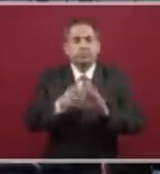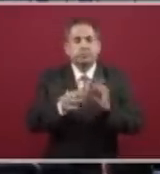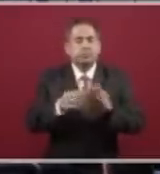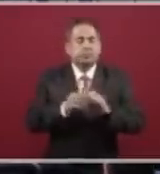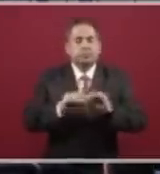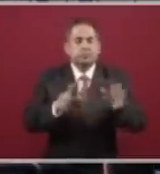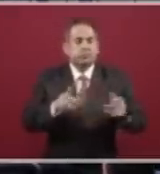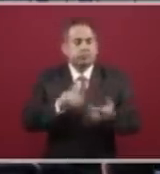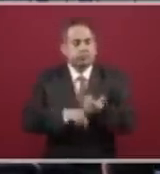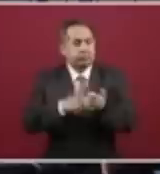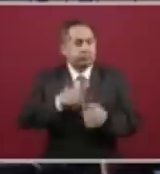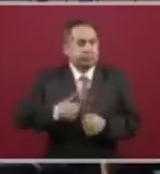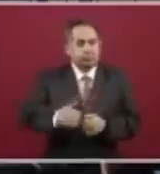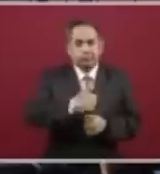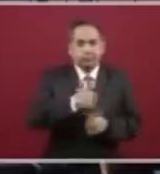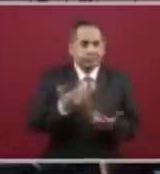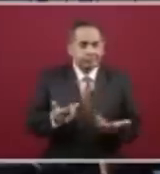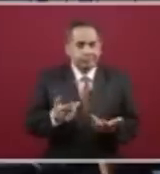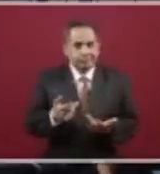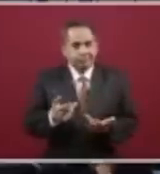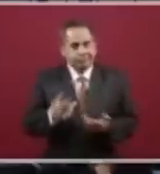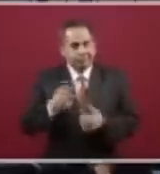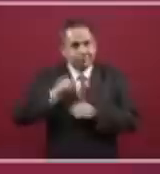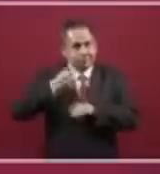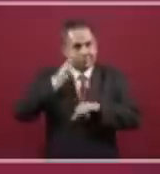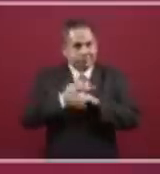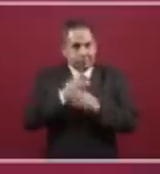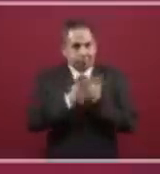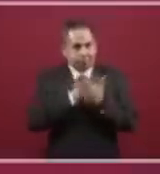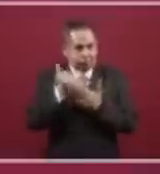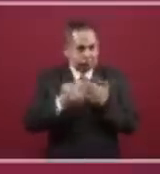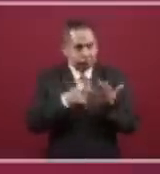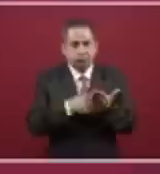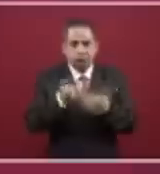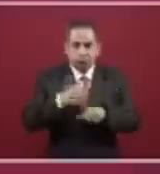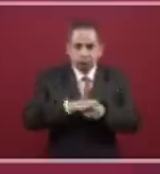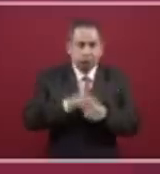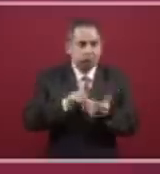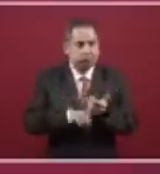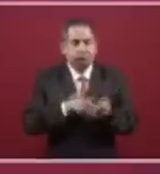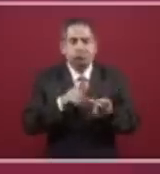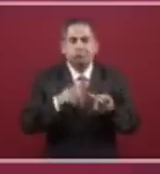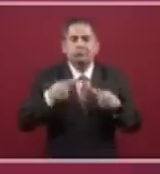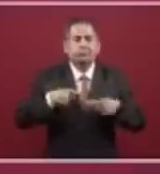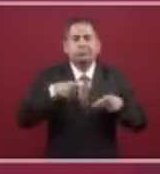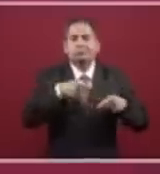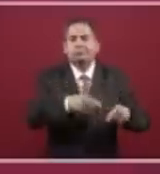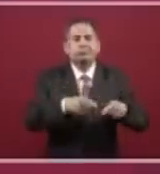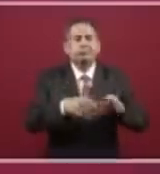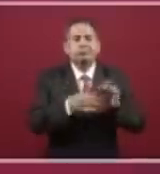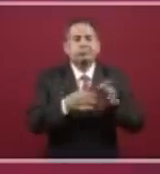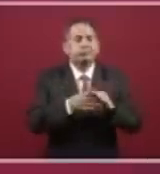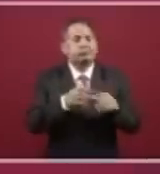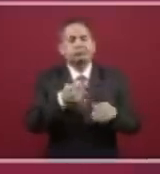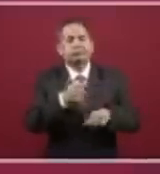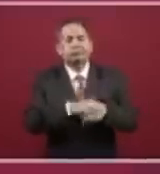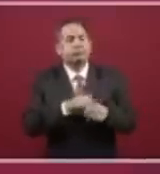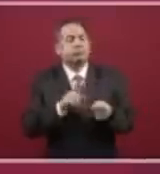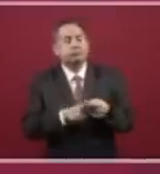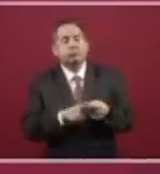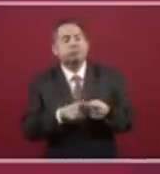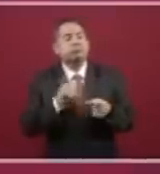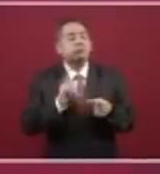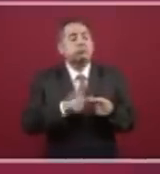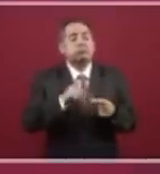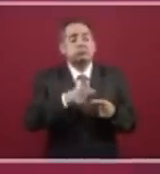corresponden a los promotores y ejecutores del proyecto a los administrativos ya los que fueron los bis garantizadores y a los que